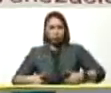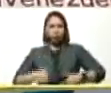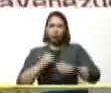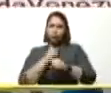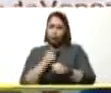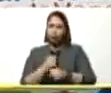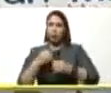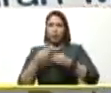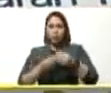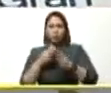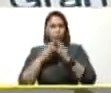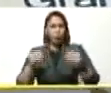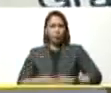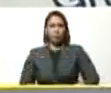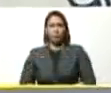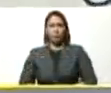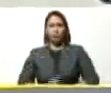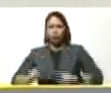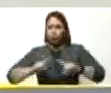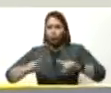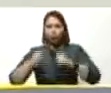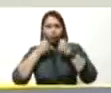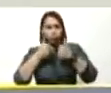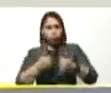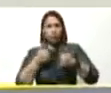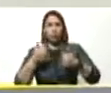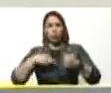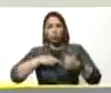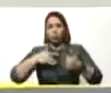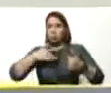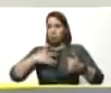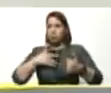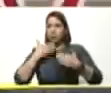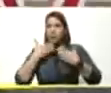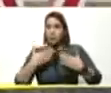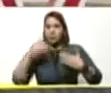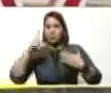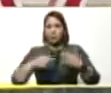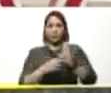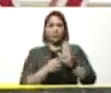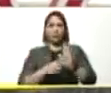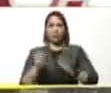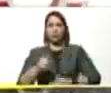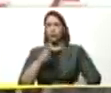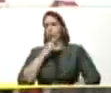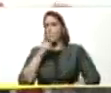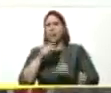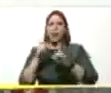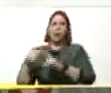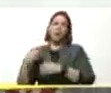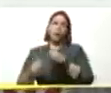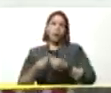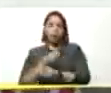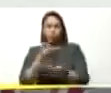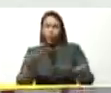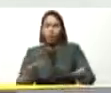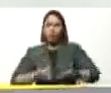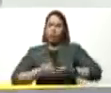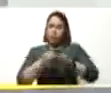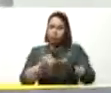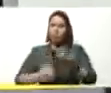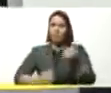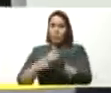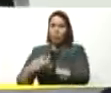hecho todo muy exactamente bien y me siento demasiado agradecida, de verdad que sí, no tengo palabras con todos ustedes.